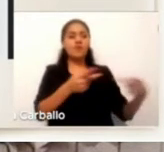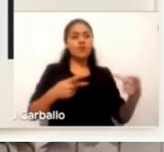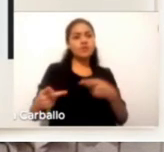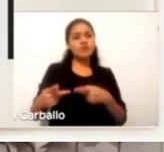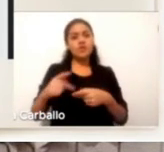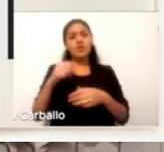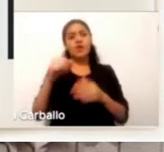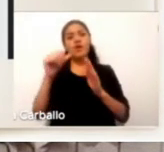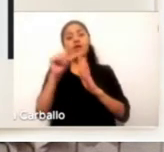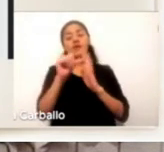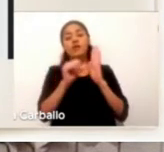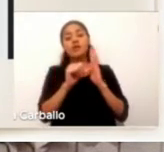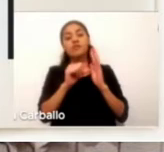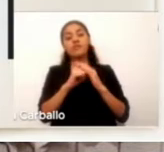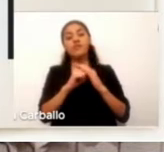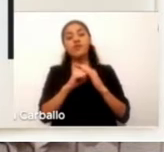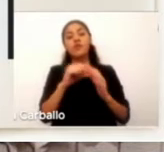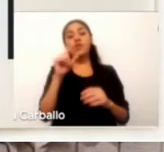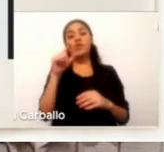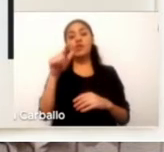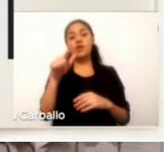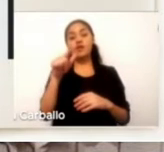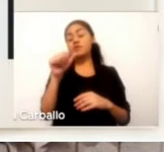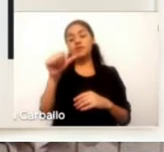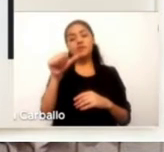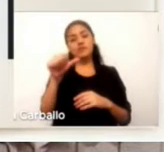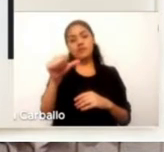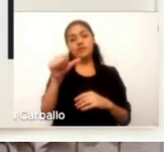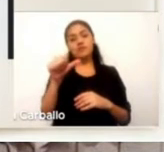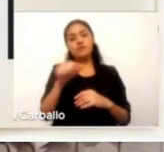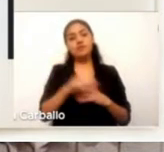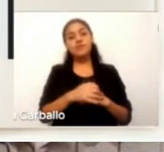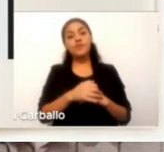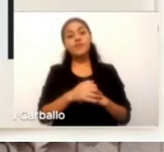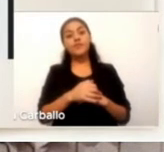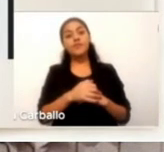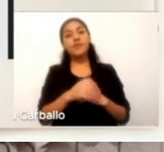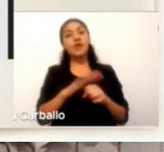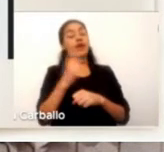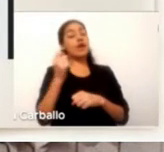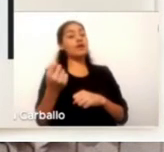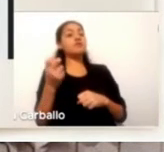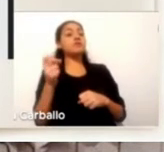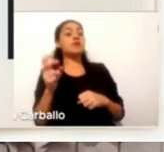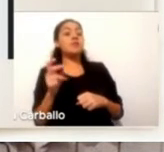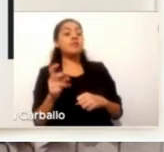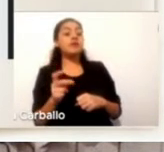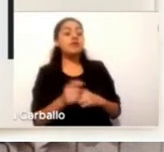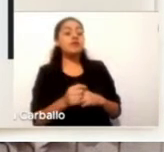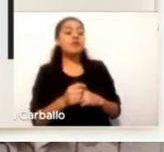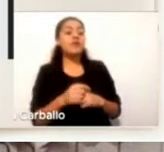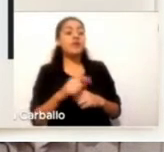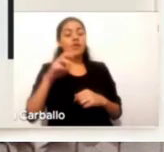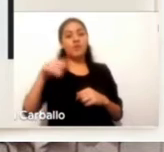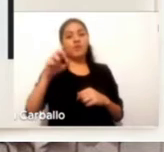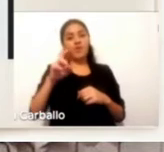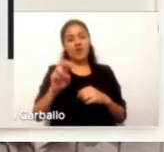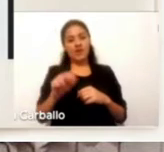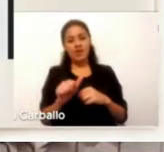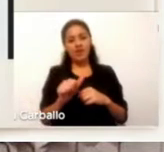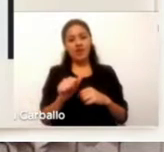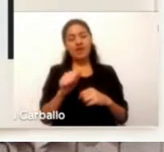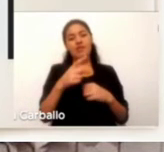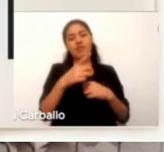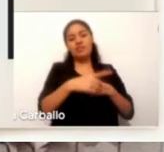Constitución Federal. Por su parte, por lo que respecta al supuesto daño señalado por Morena, al no haberse resuelto de